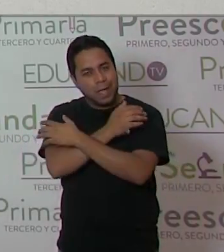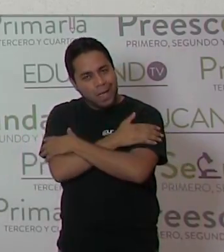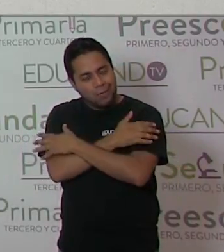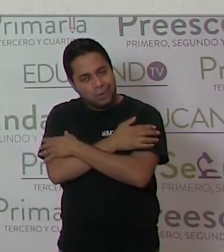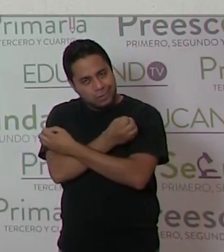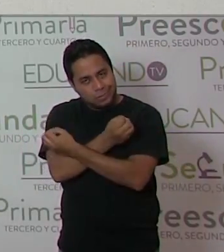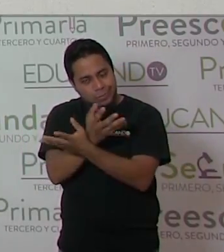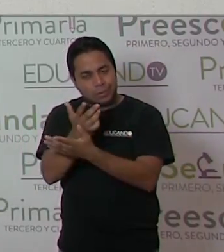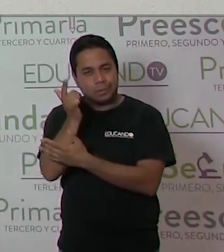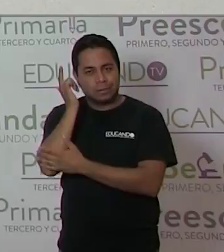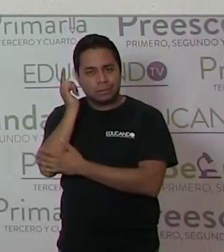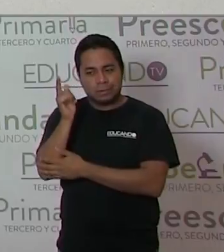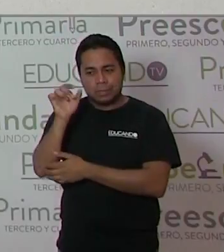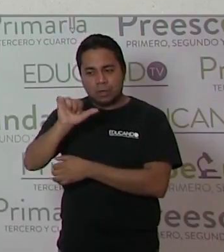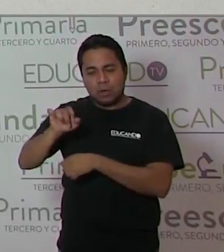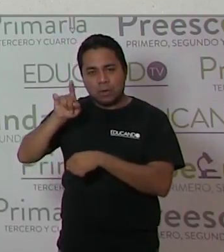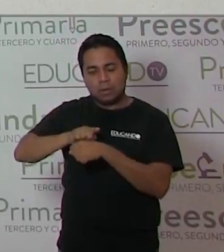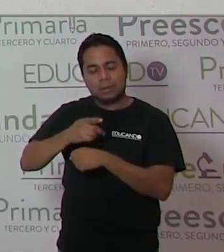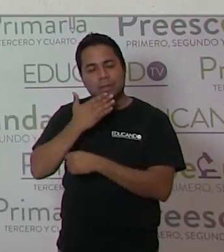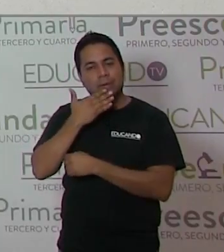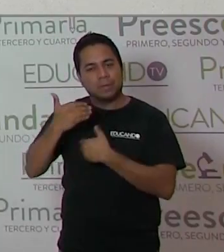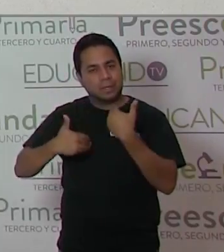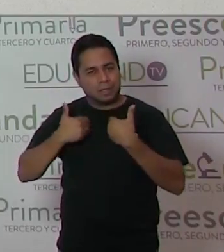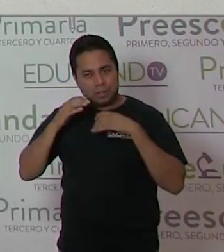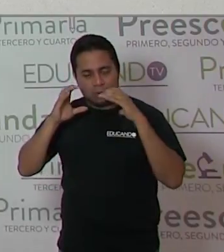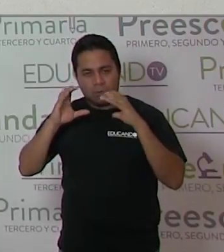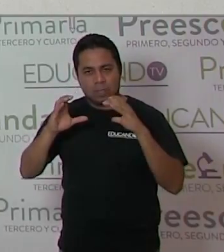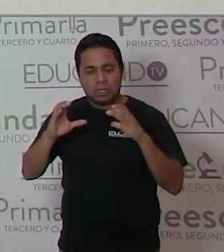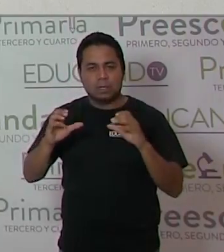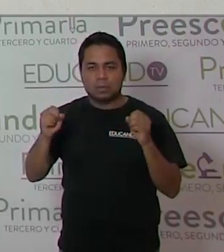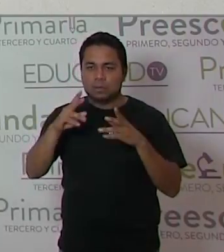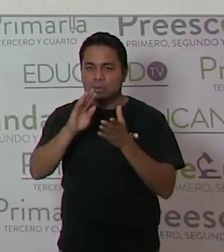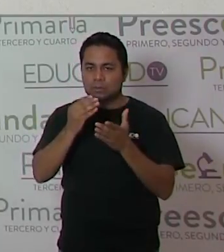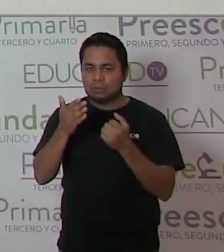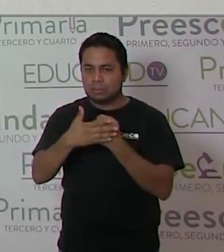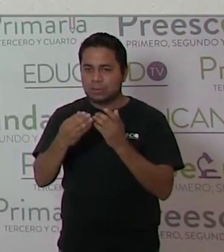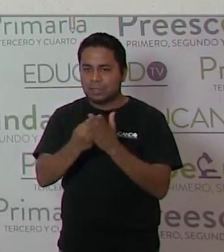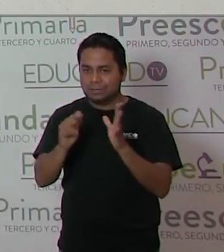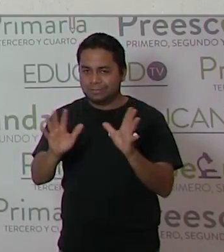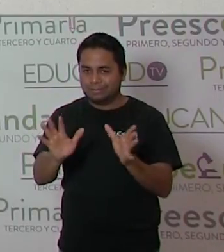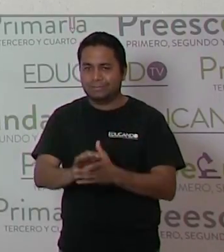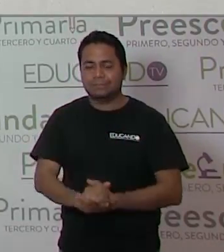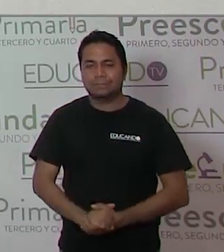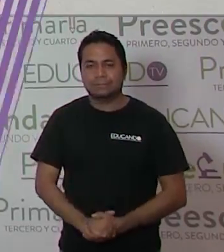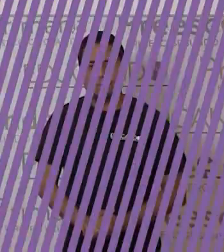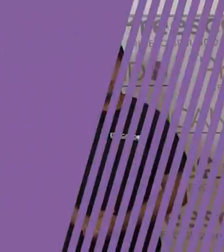Te mando un fuerte abrazo y espero que tu día sea fantástico. Cuídate. Te veo en la próxima.